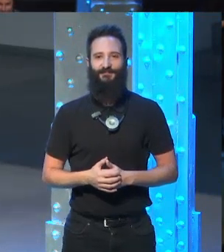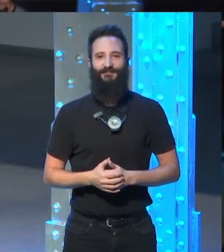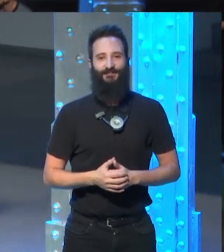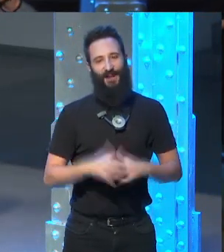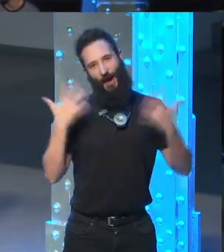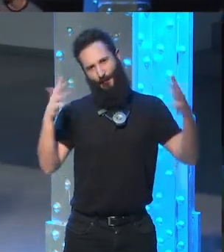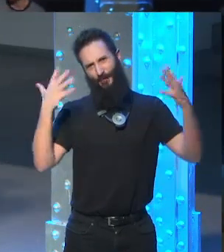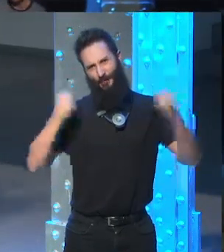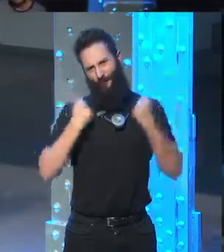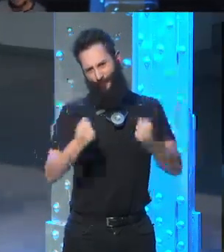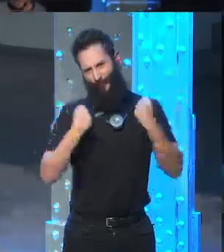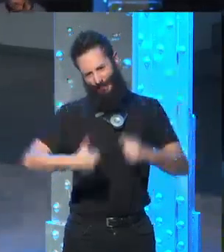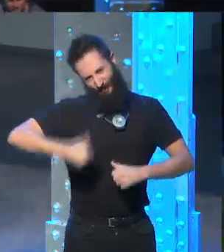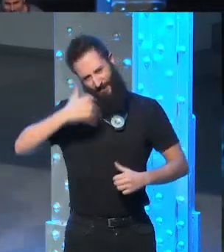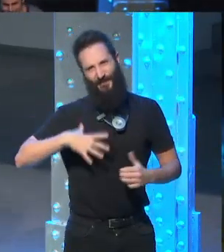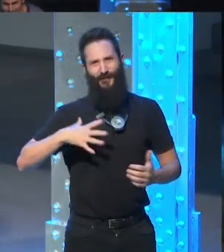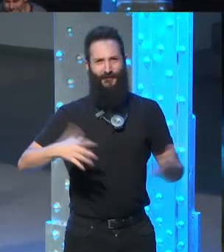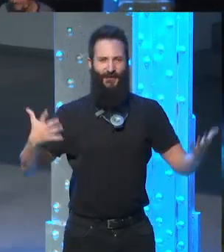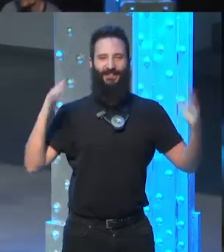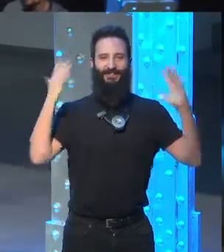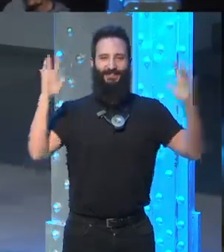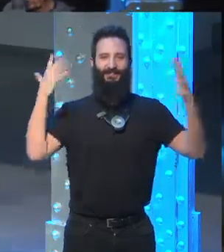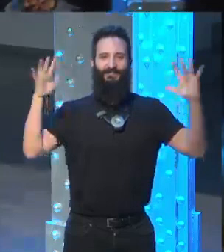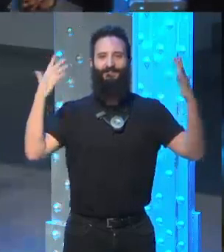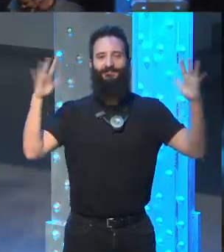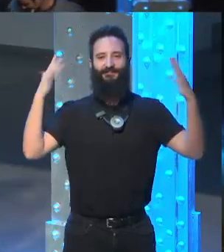Un aplauso más fuerte, hombre.